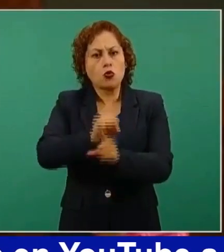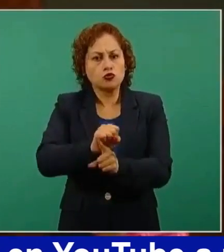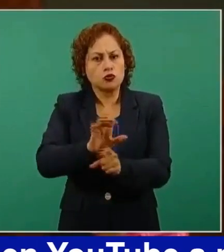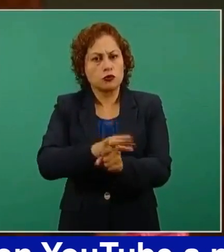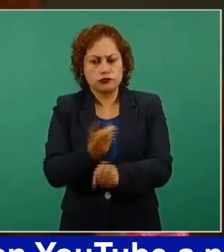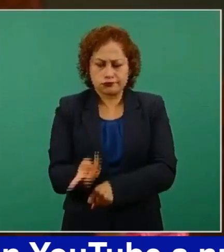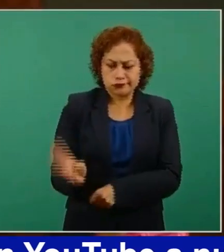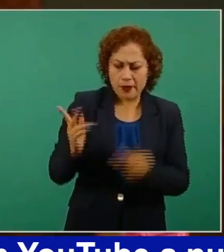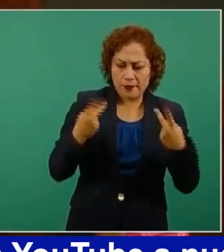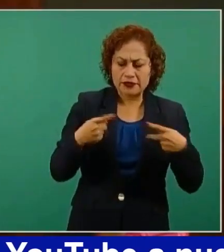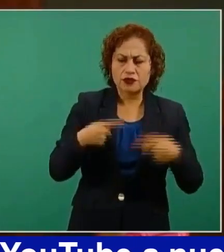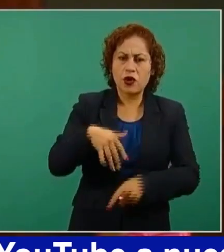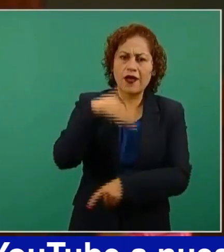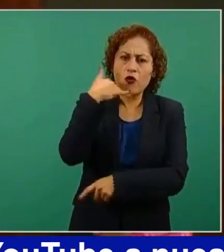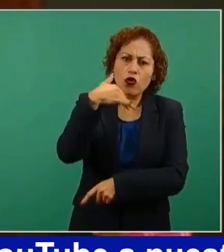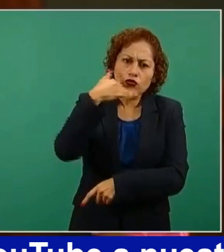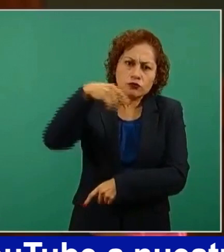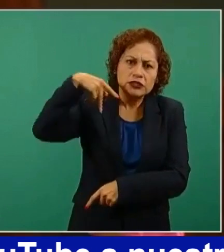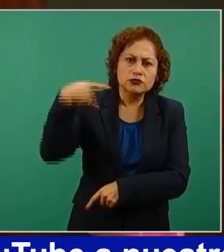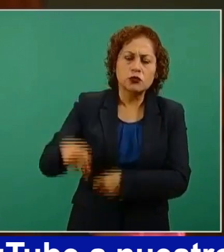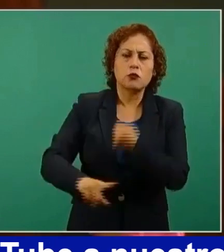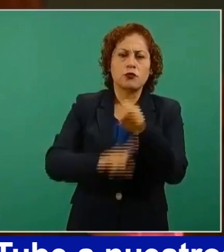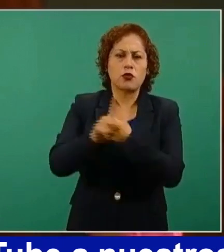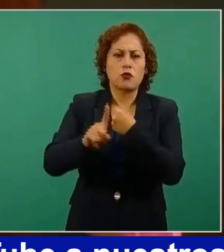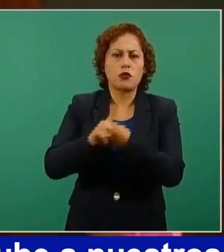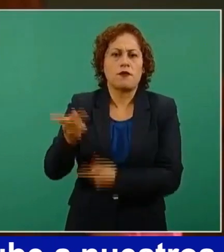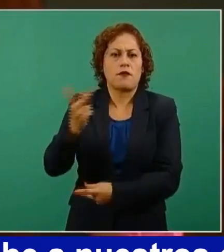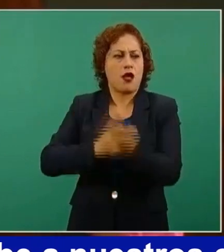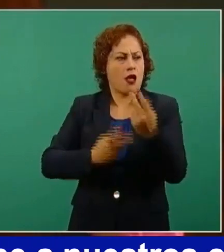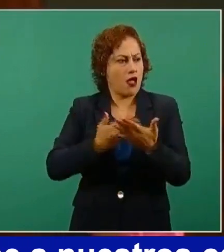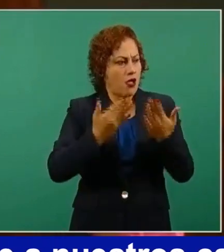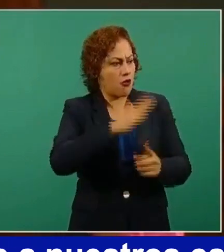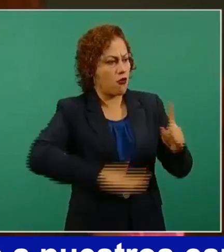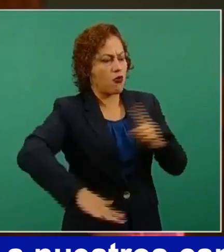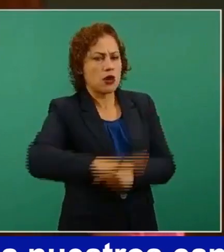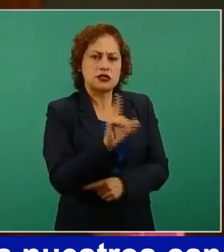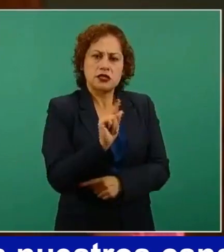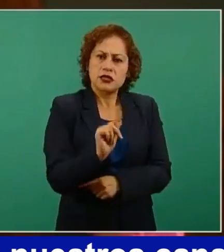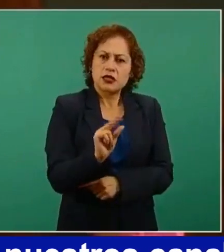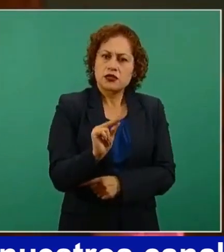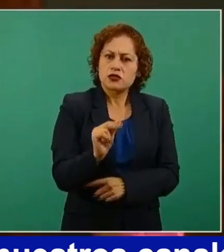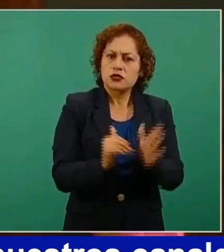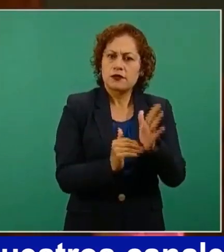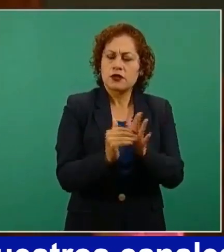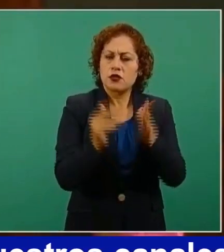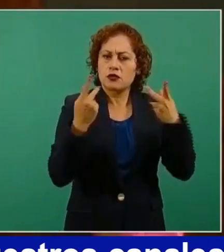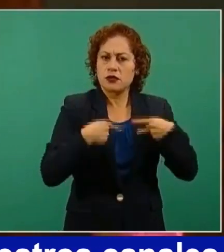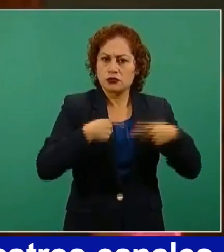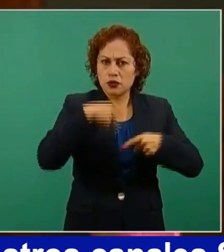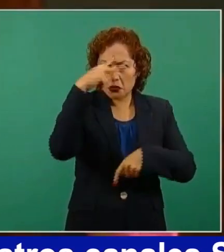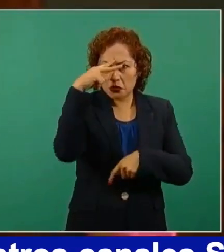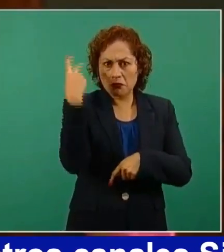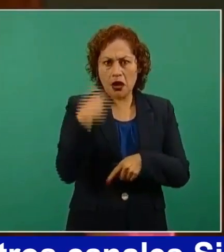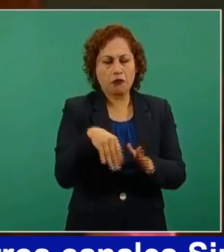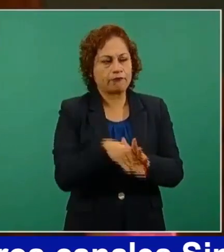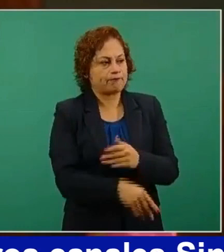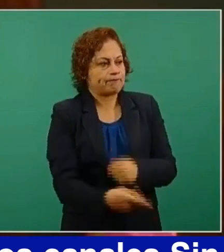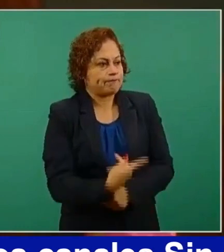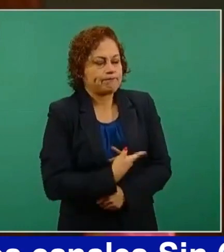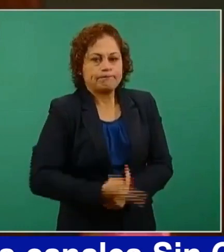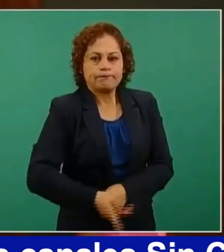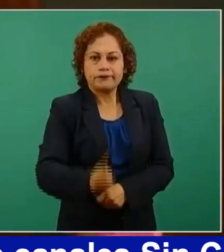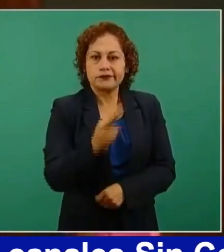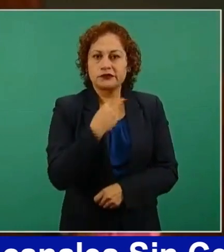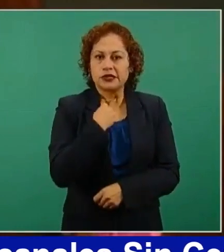que, consecuencia de su corrupción, pues hoy muchos mexicanos, más de 70, 80 millones de mexicanos, viven en pobreza